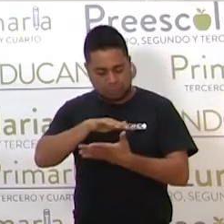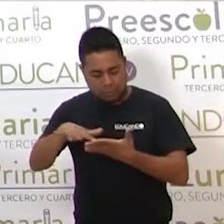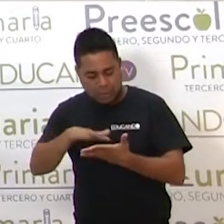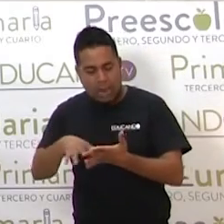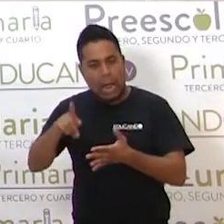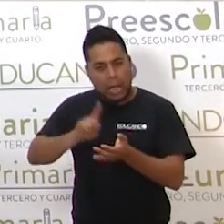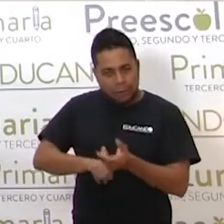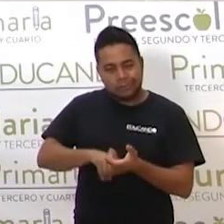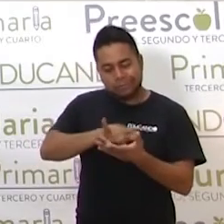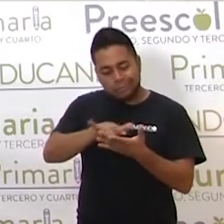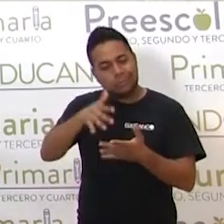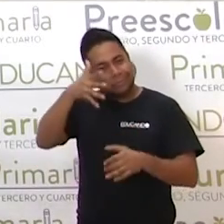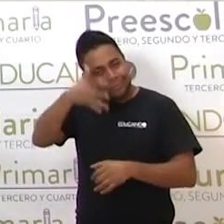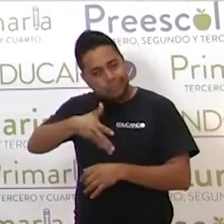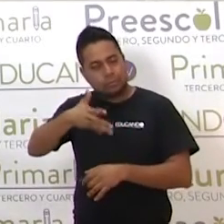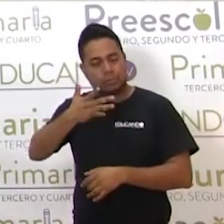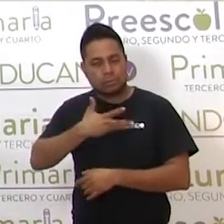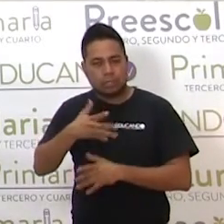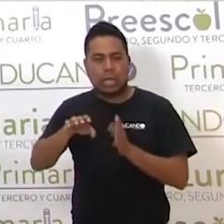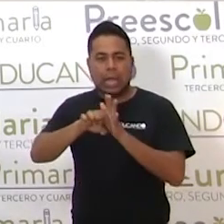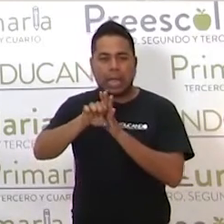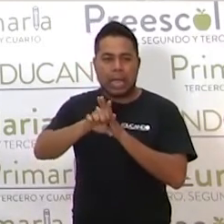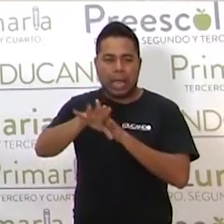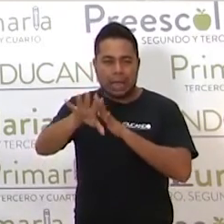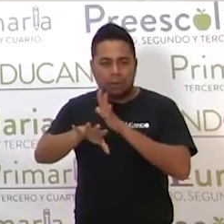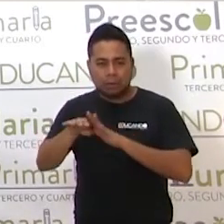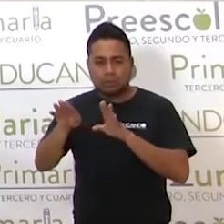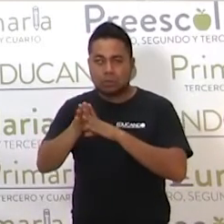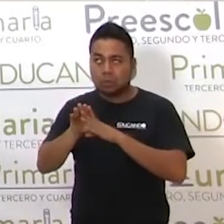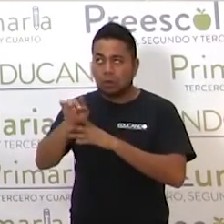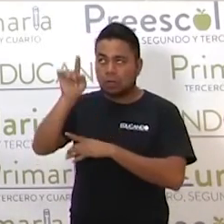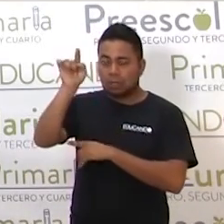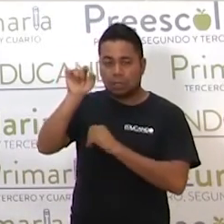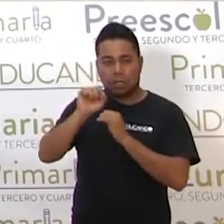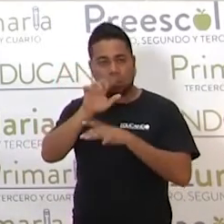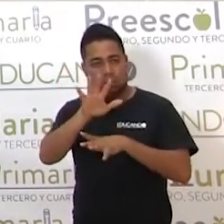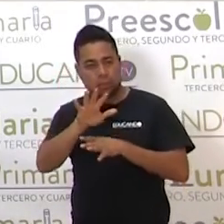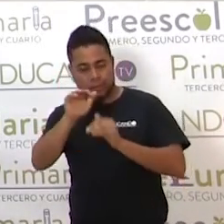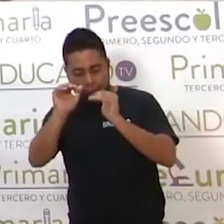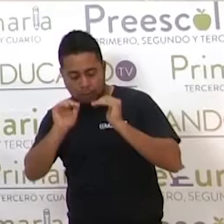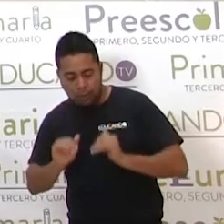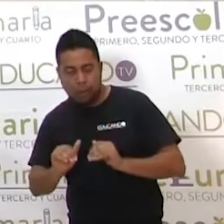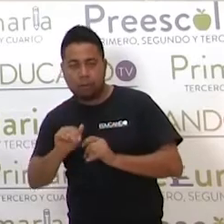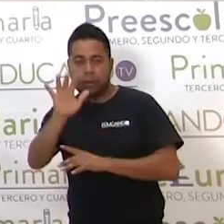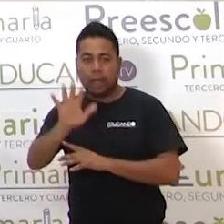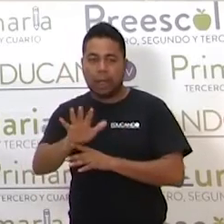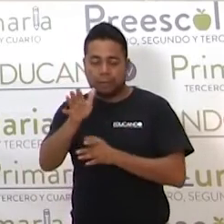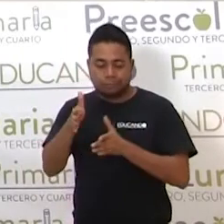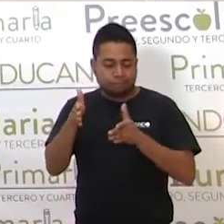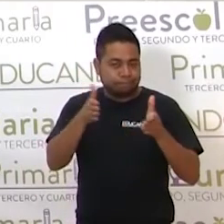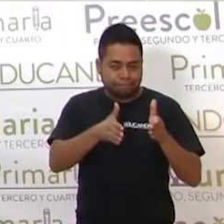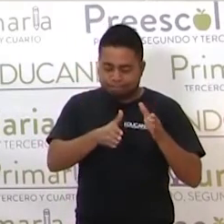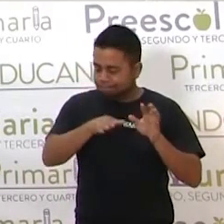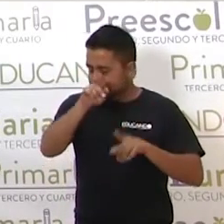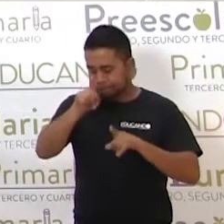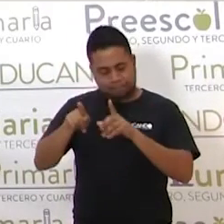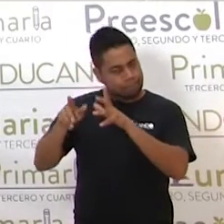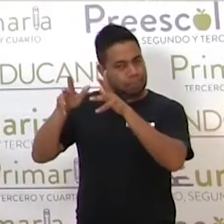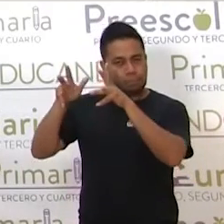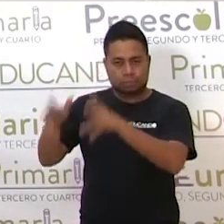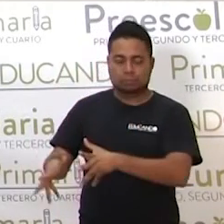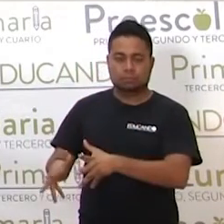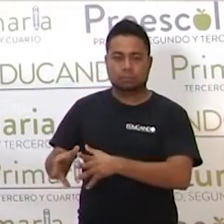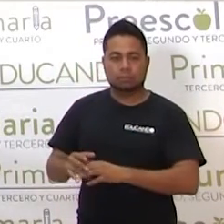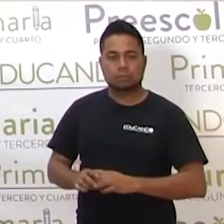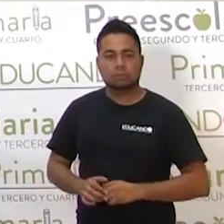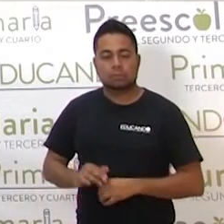texto. A veces está como por aquí, a veces está como por arriba, a veces está como por un lado. Bueno, eso se